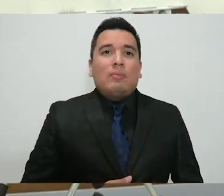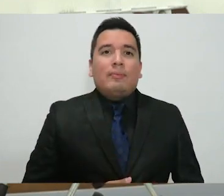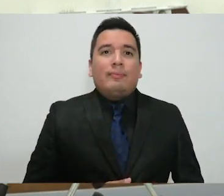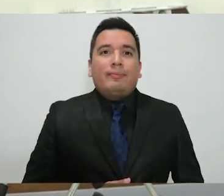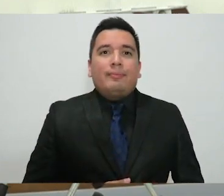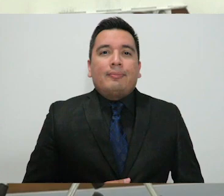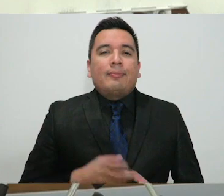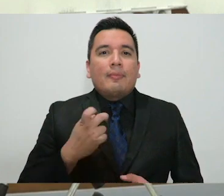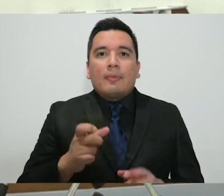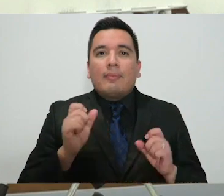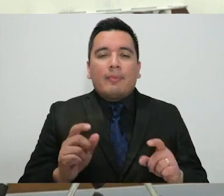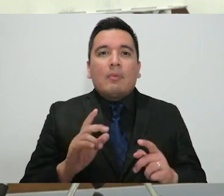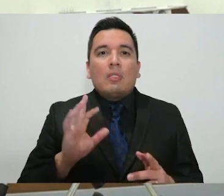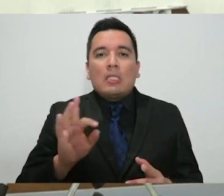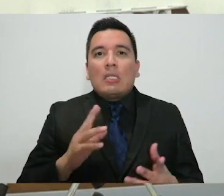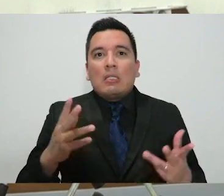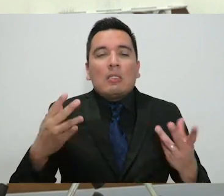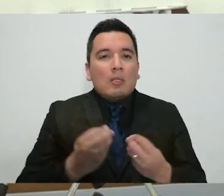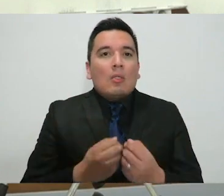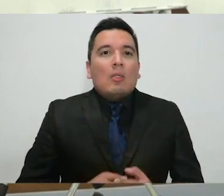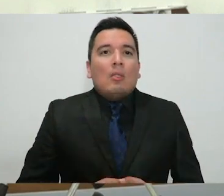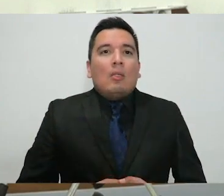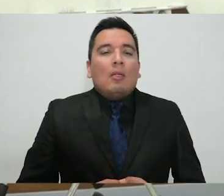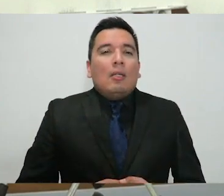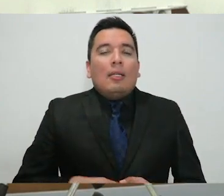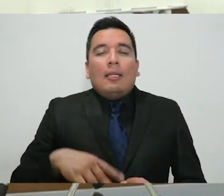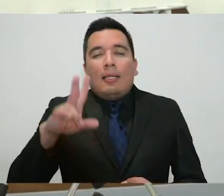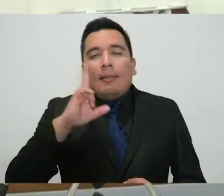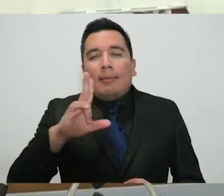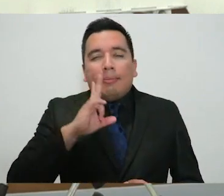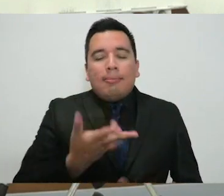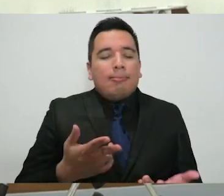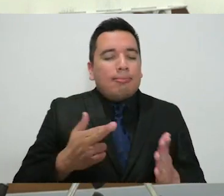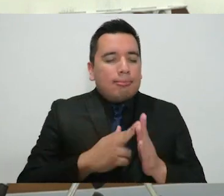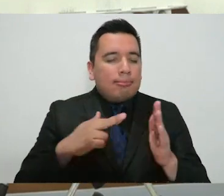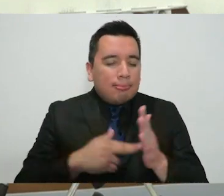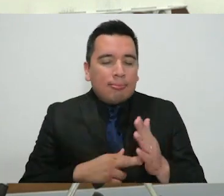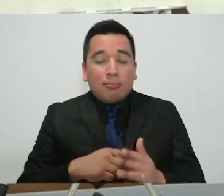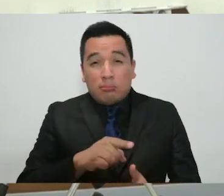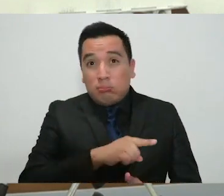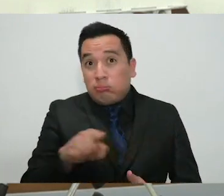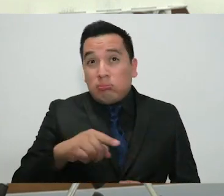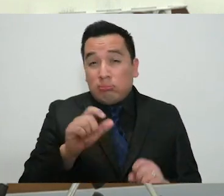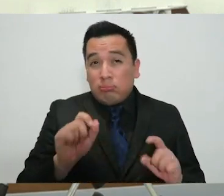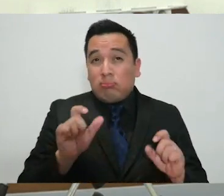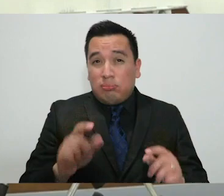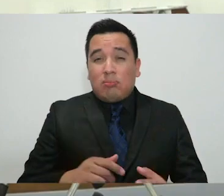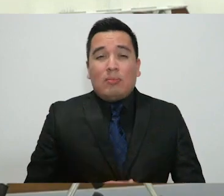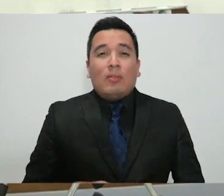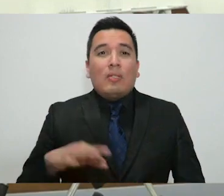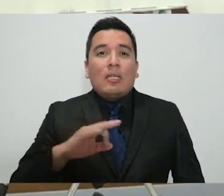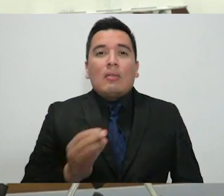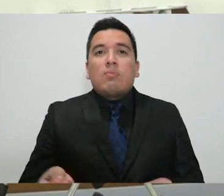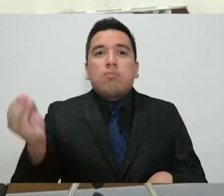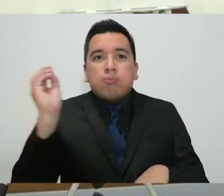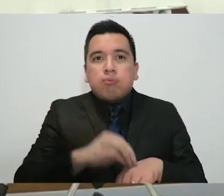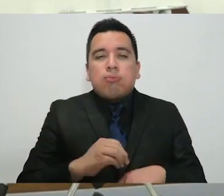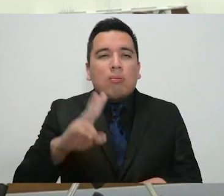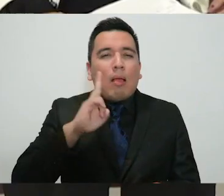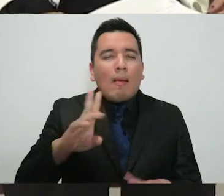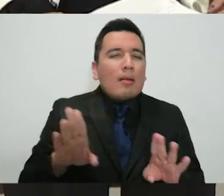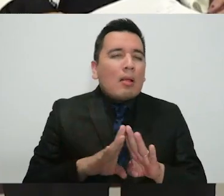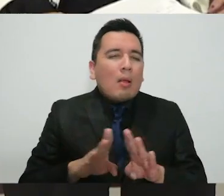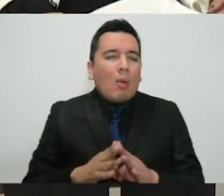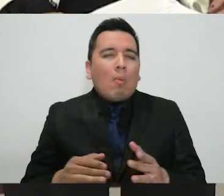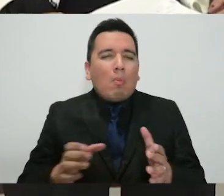esto debería ir acompañado con instrumentos que les permitan a ustedes también implementar la forma de la votación,